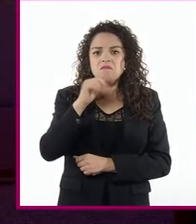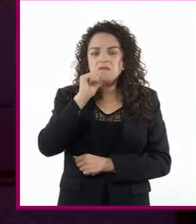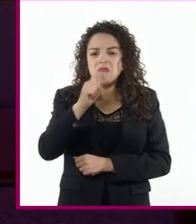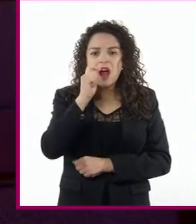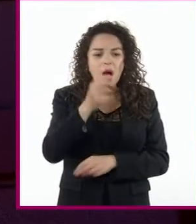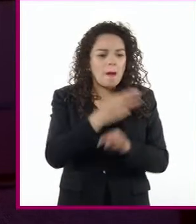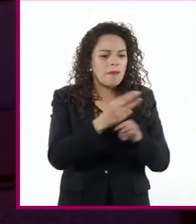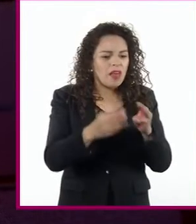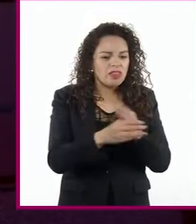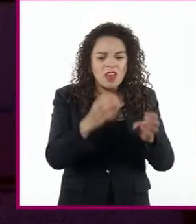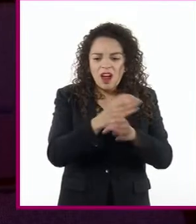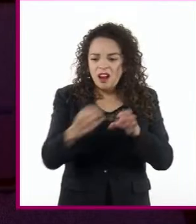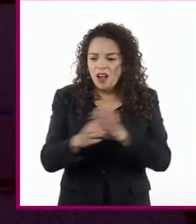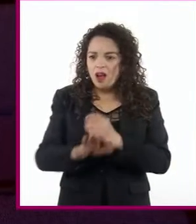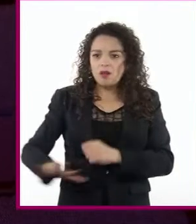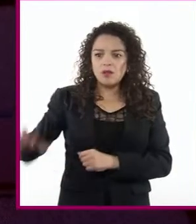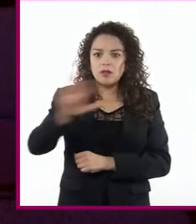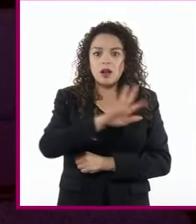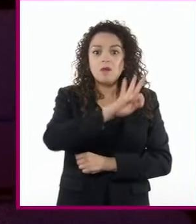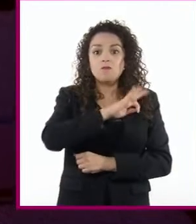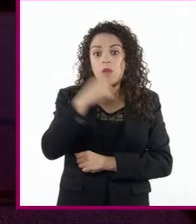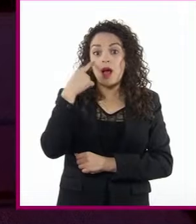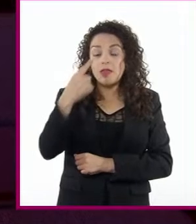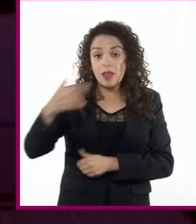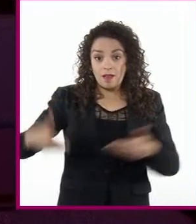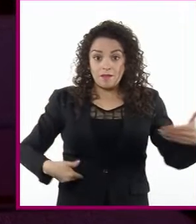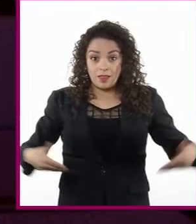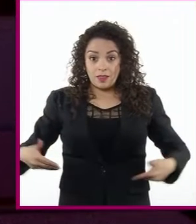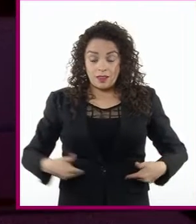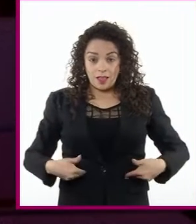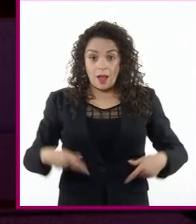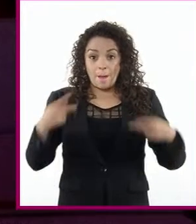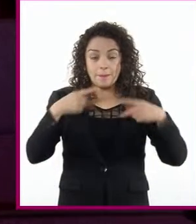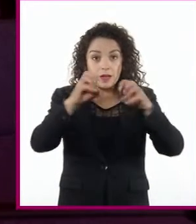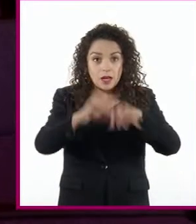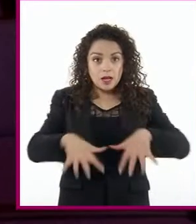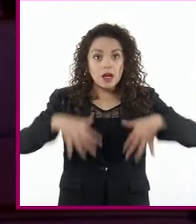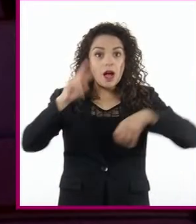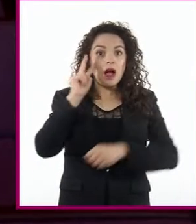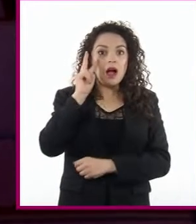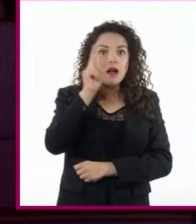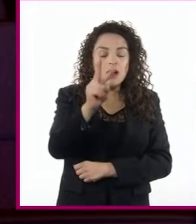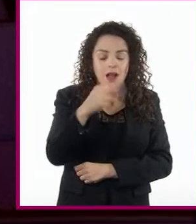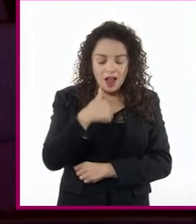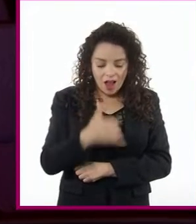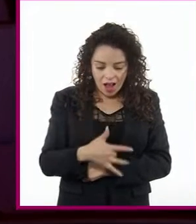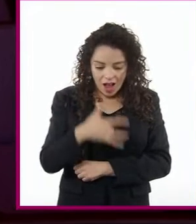teatro ante las miradas ávidas de los espectadores que ven reflejado su sentir.